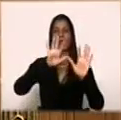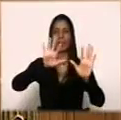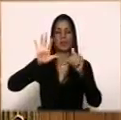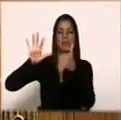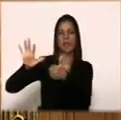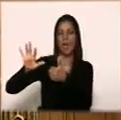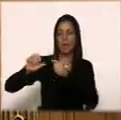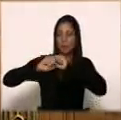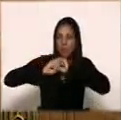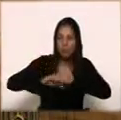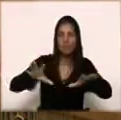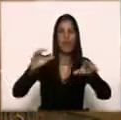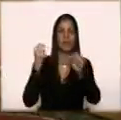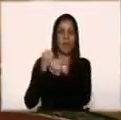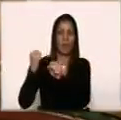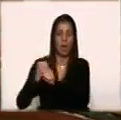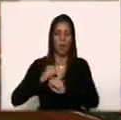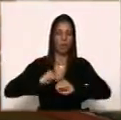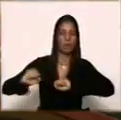decreto